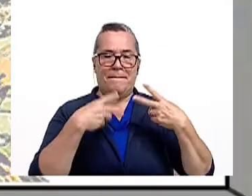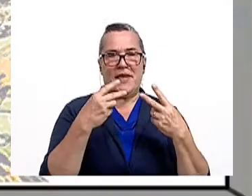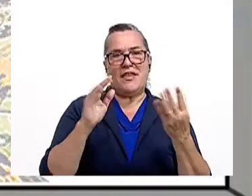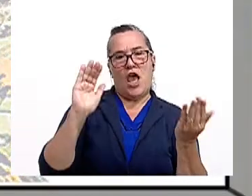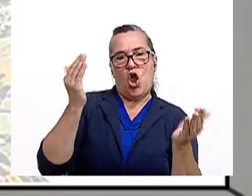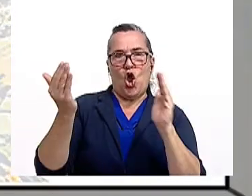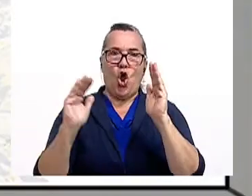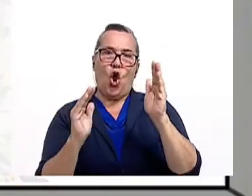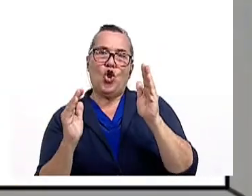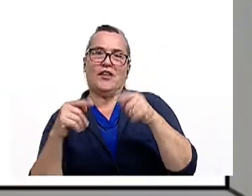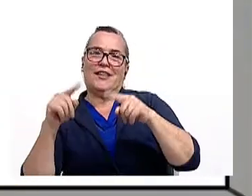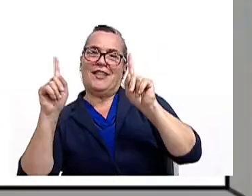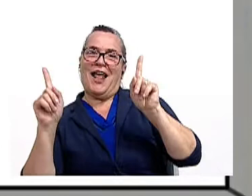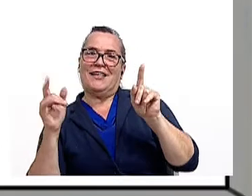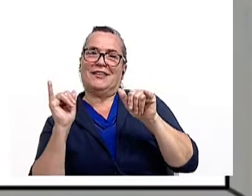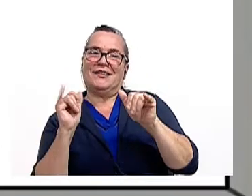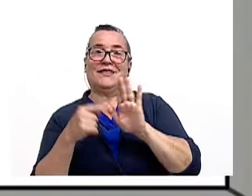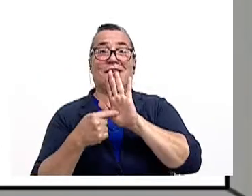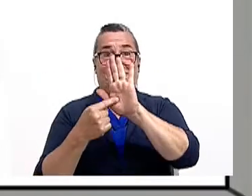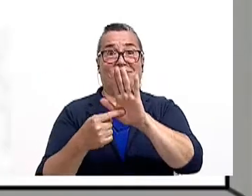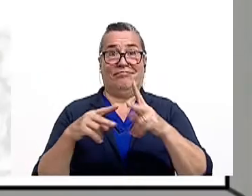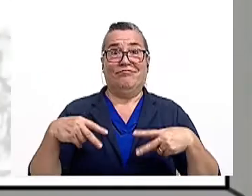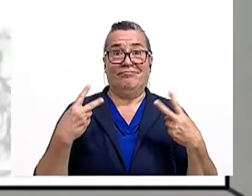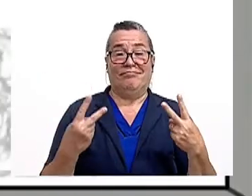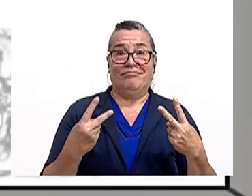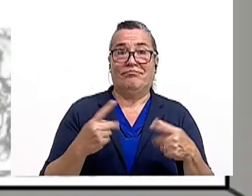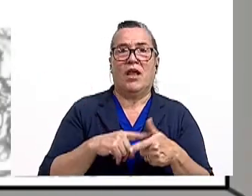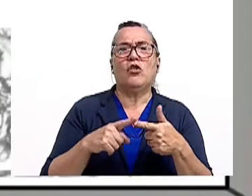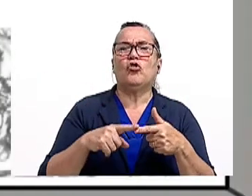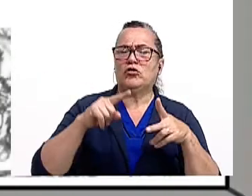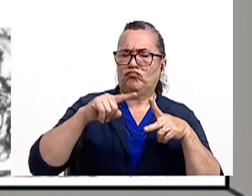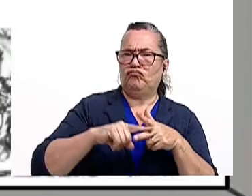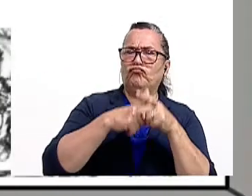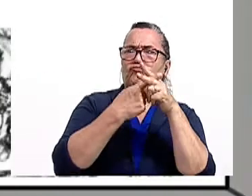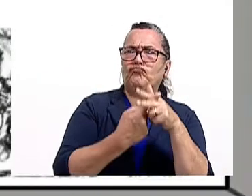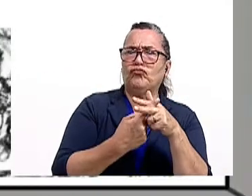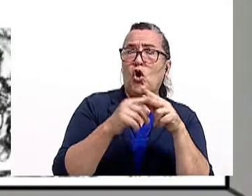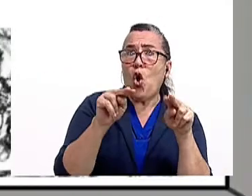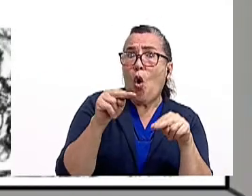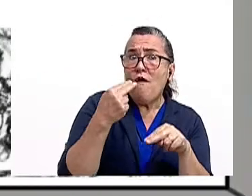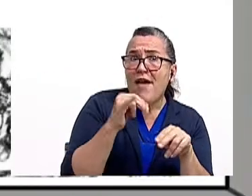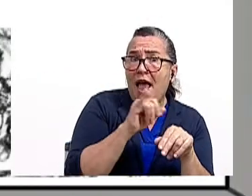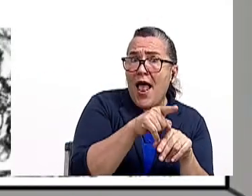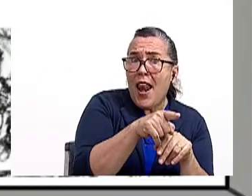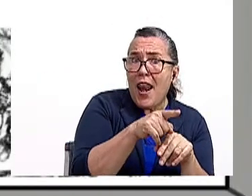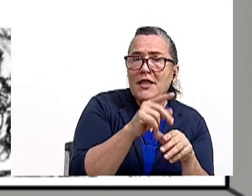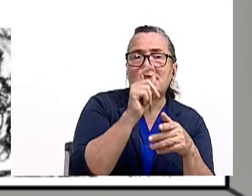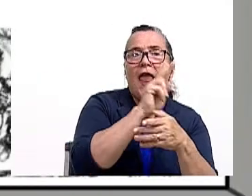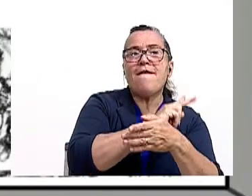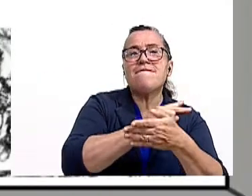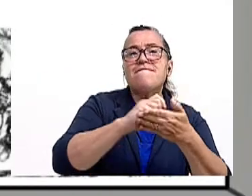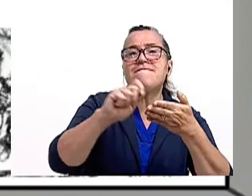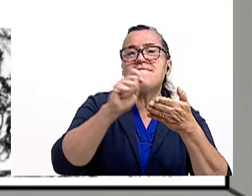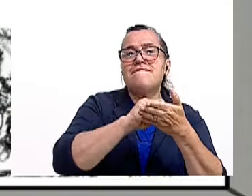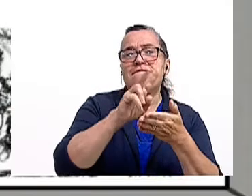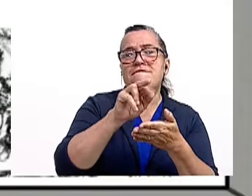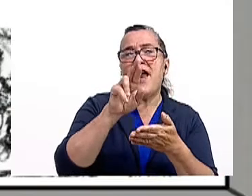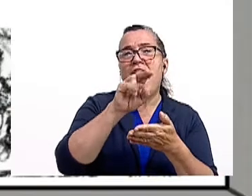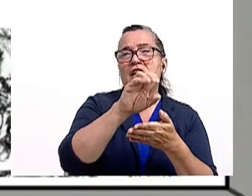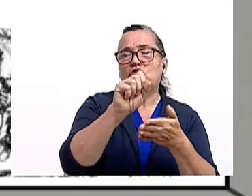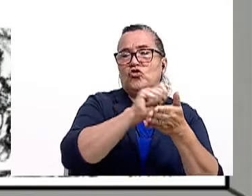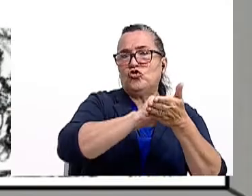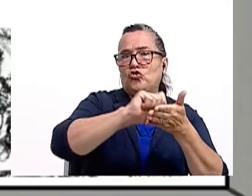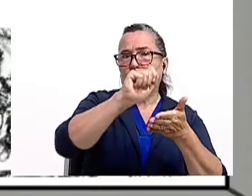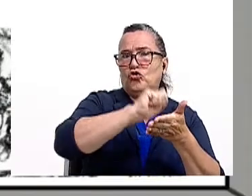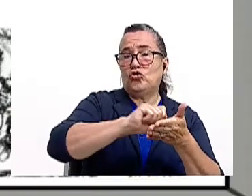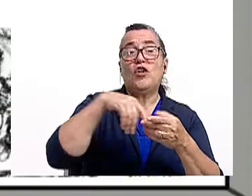contrastes que ésta presenta. En sus comienzos, las novelas se escribieron en verso, aunque luego quedó establecida